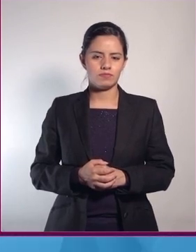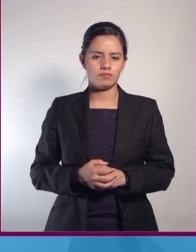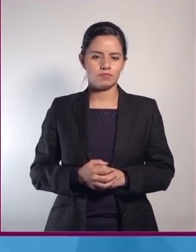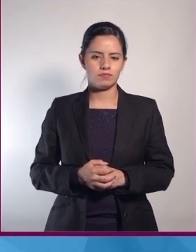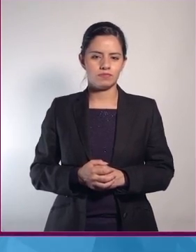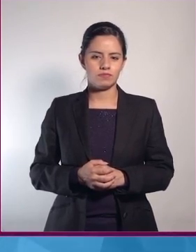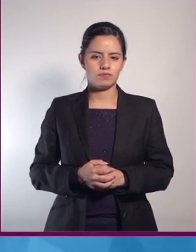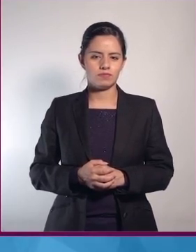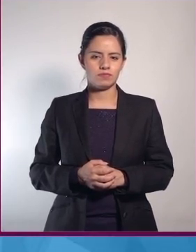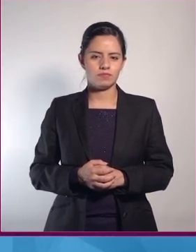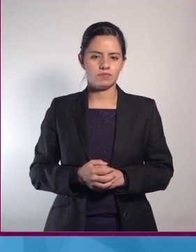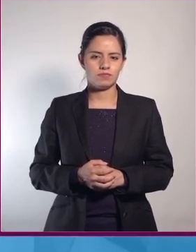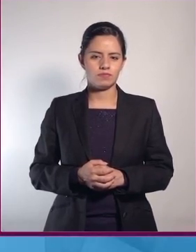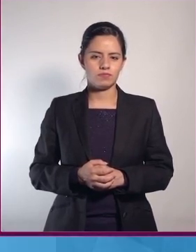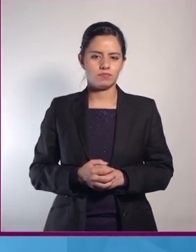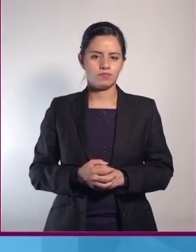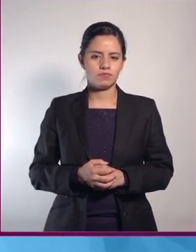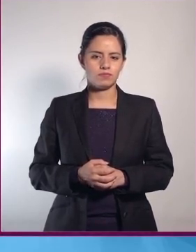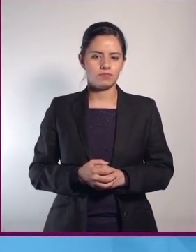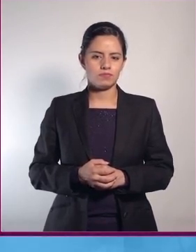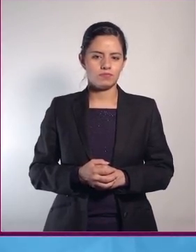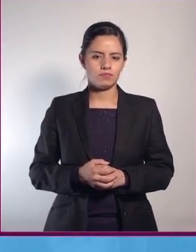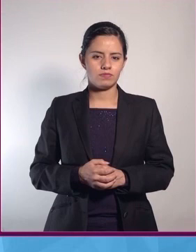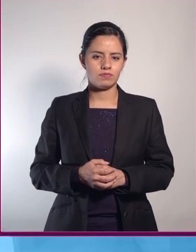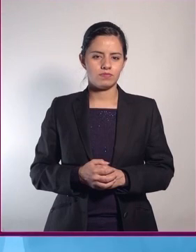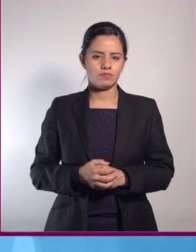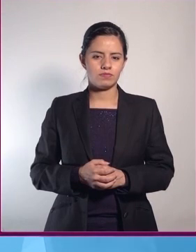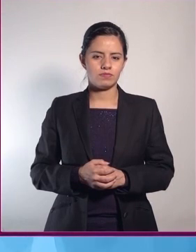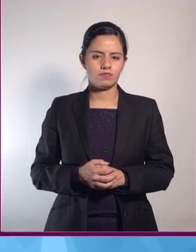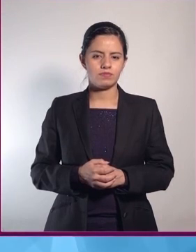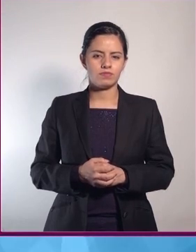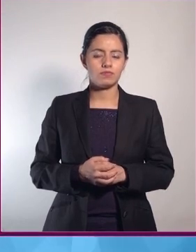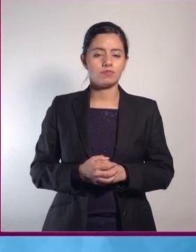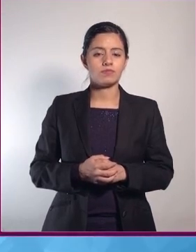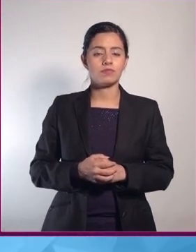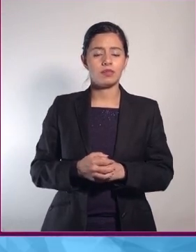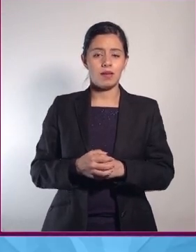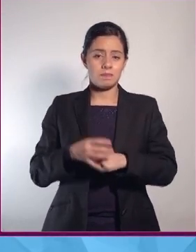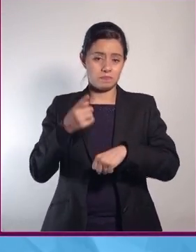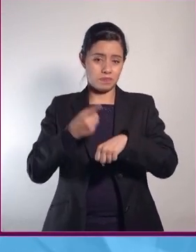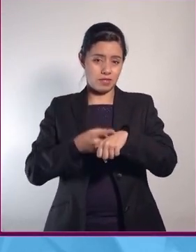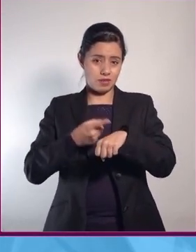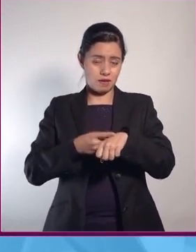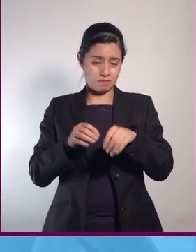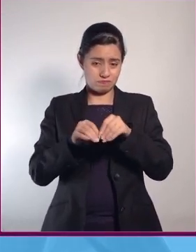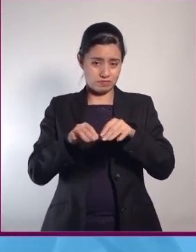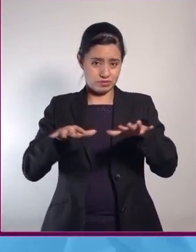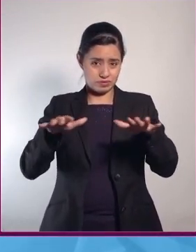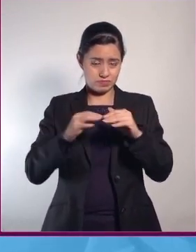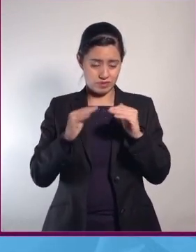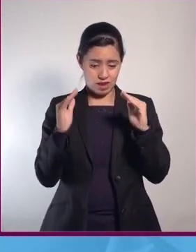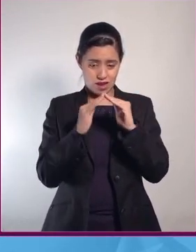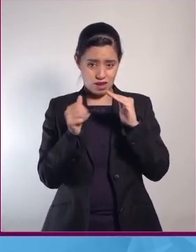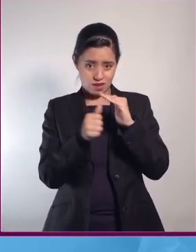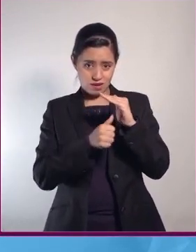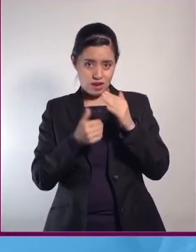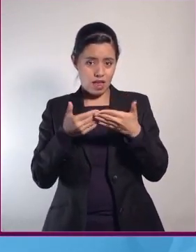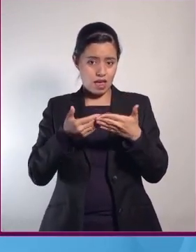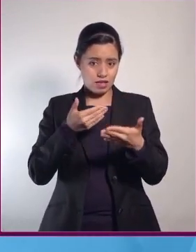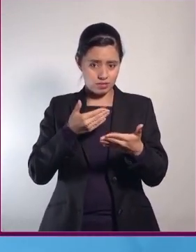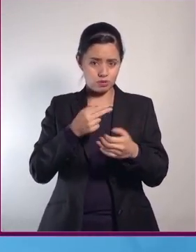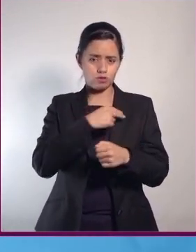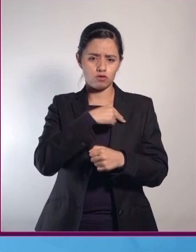Antes de la cuarentena, Hemos ido